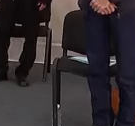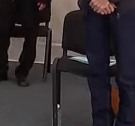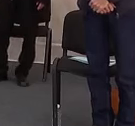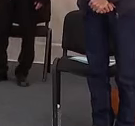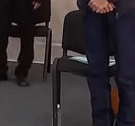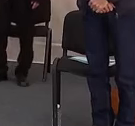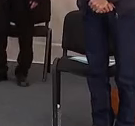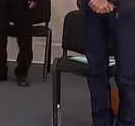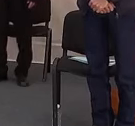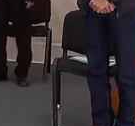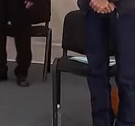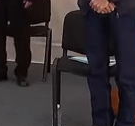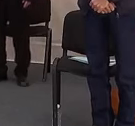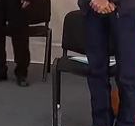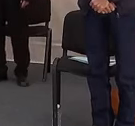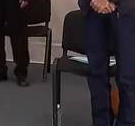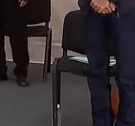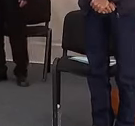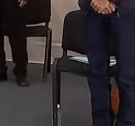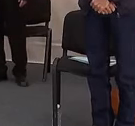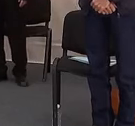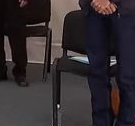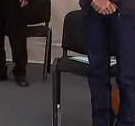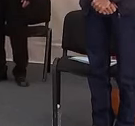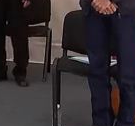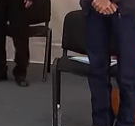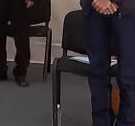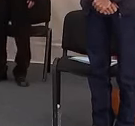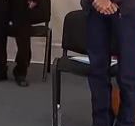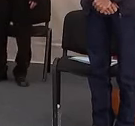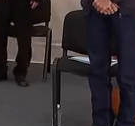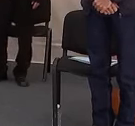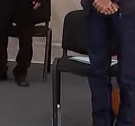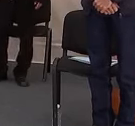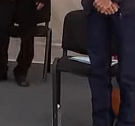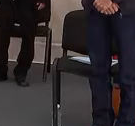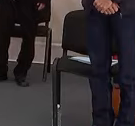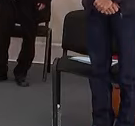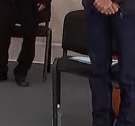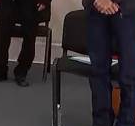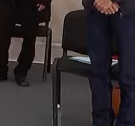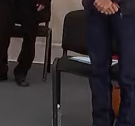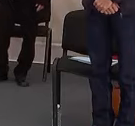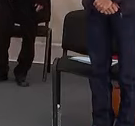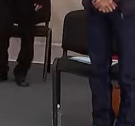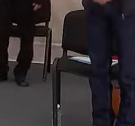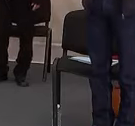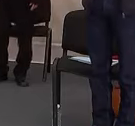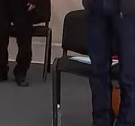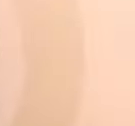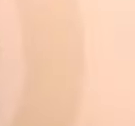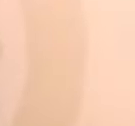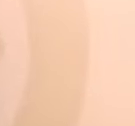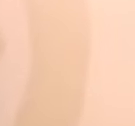El obispo de la Arquidiócesis de San Cristóbal de las Casas, Monseñor Rodrigo Aguilar Martínez.